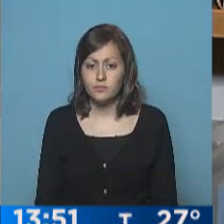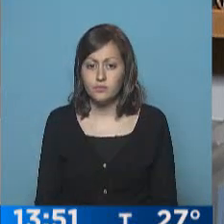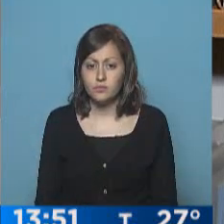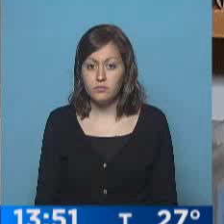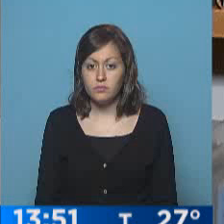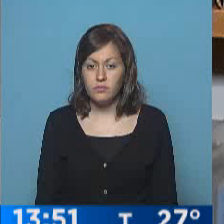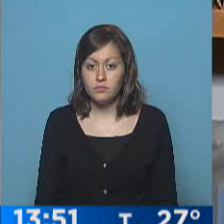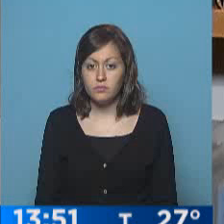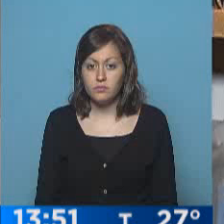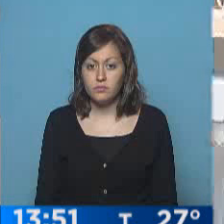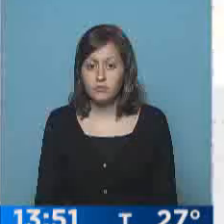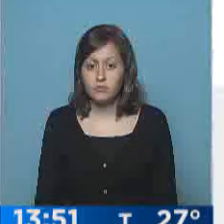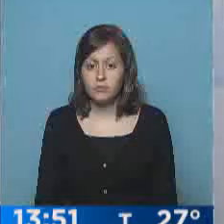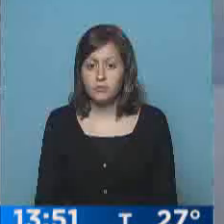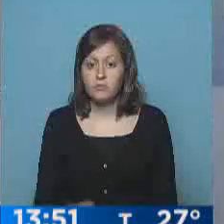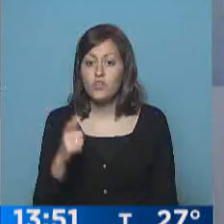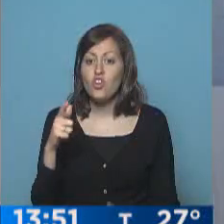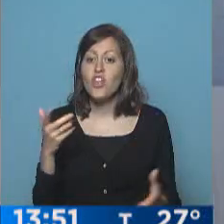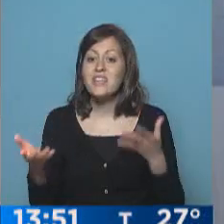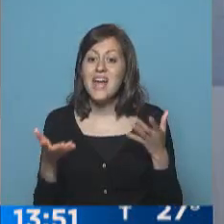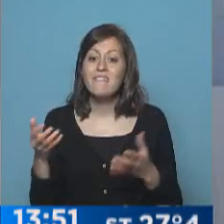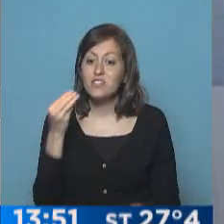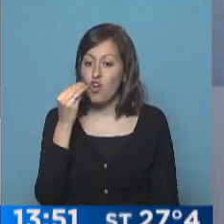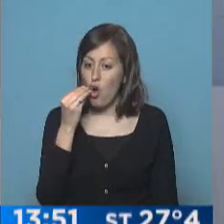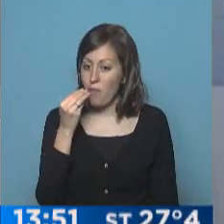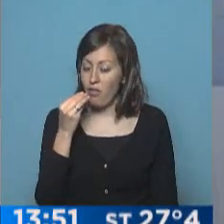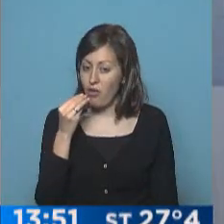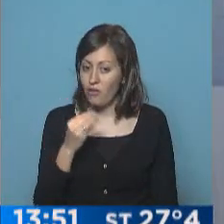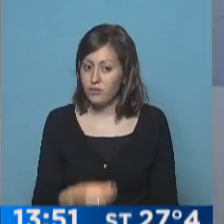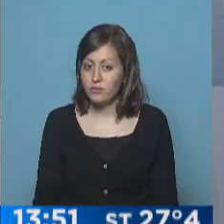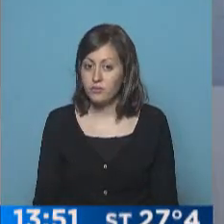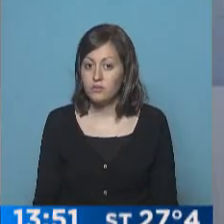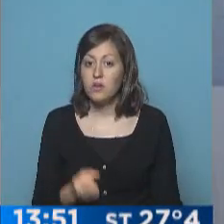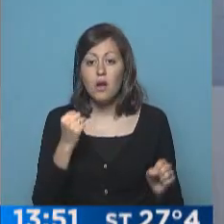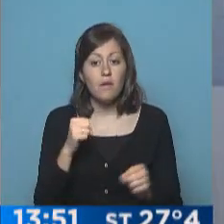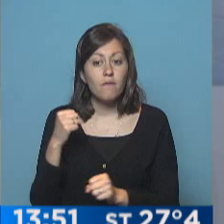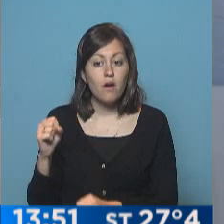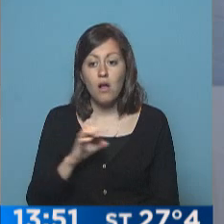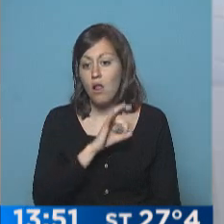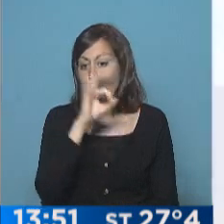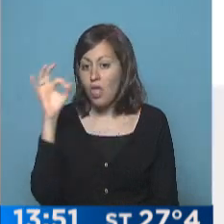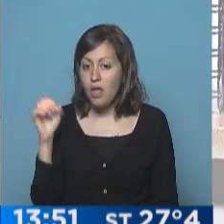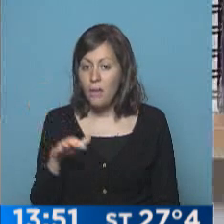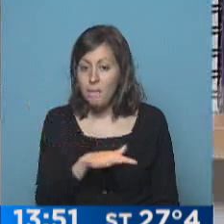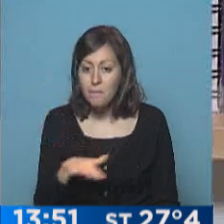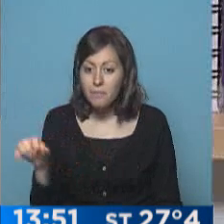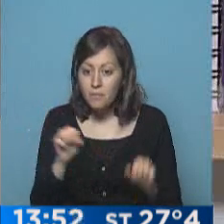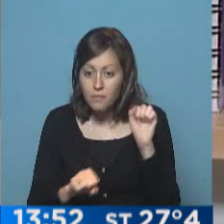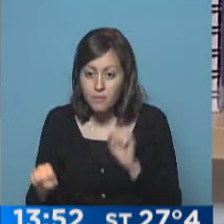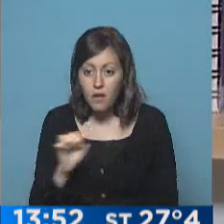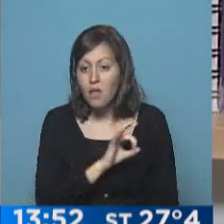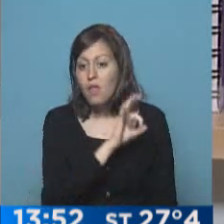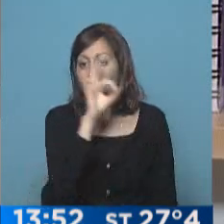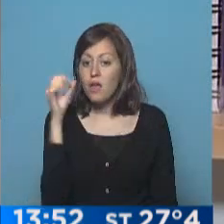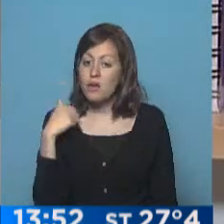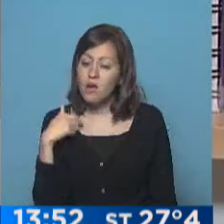constantemente no tenía servicio de comedor nadie iba a barrer nadie lavaba los pisos yo me acerqué a la